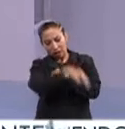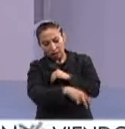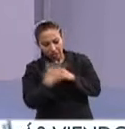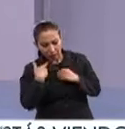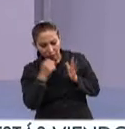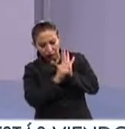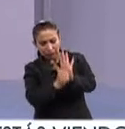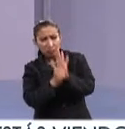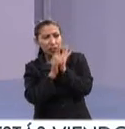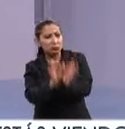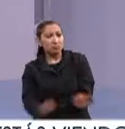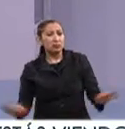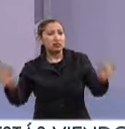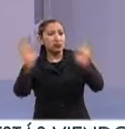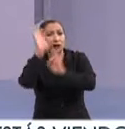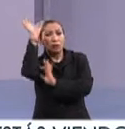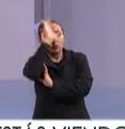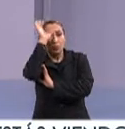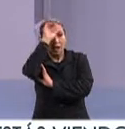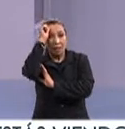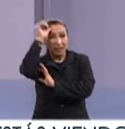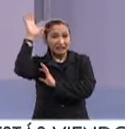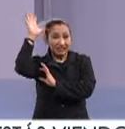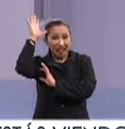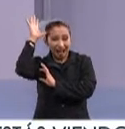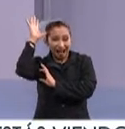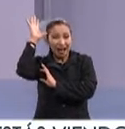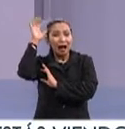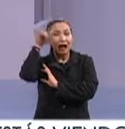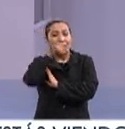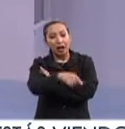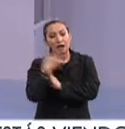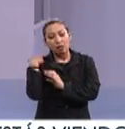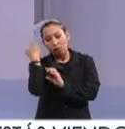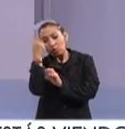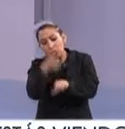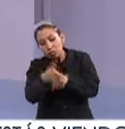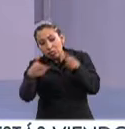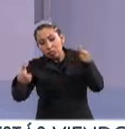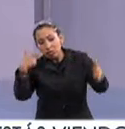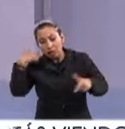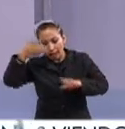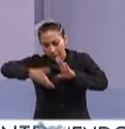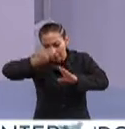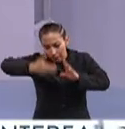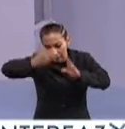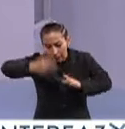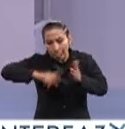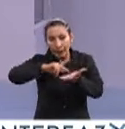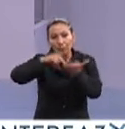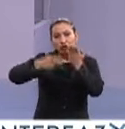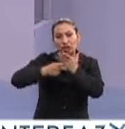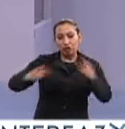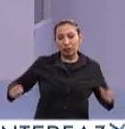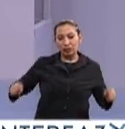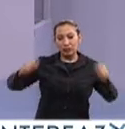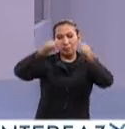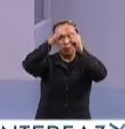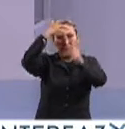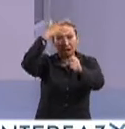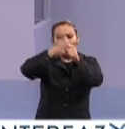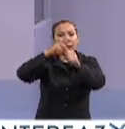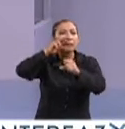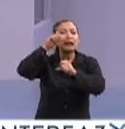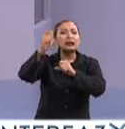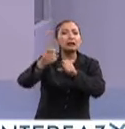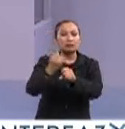una simbología muy fuerte en la cultura mexica, bueno, pues y que han sido descubiertos en las excavaciones del proyecto del Templo Mayor. Vamos a ver los